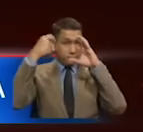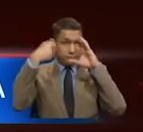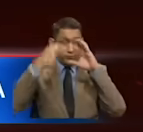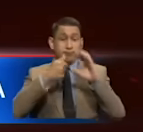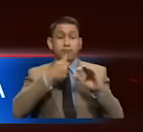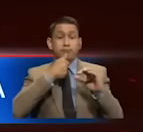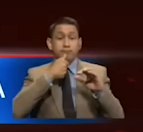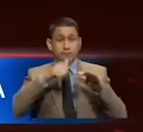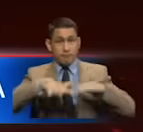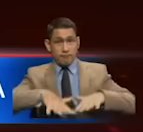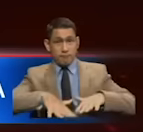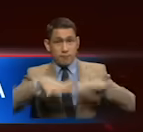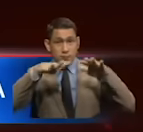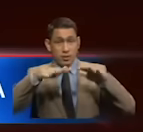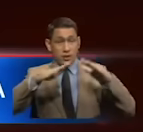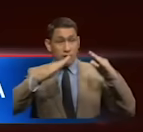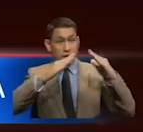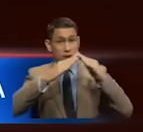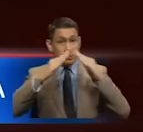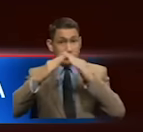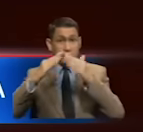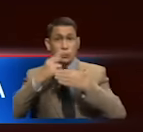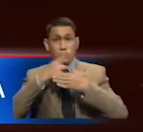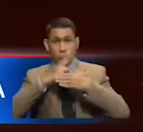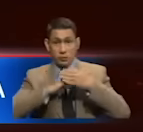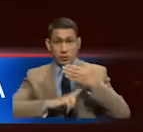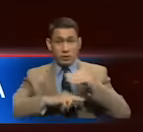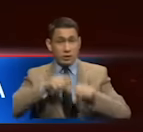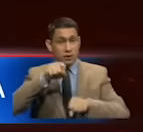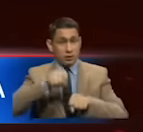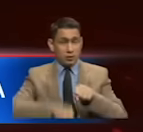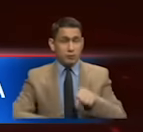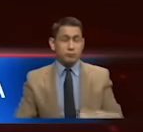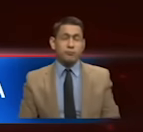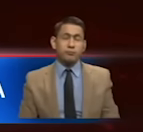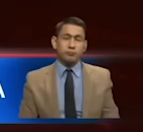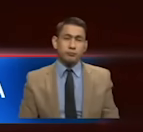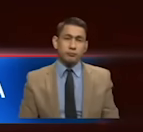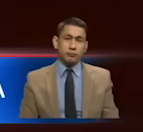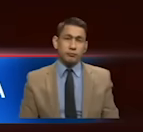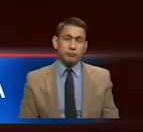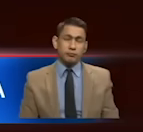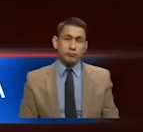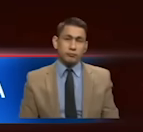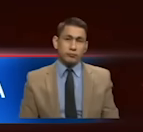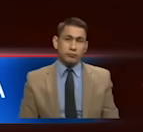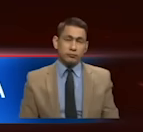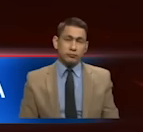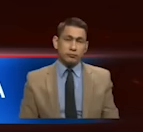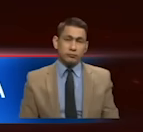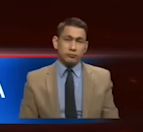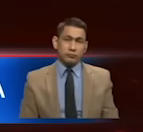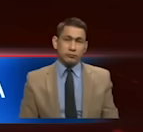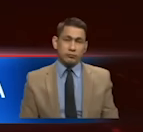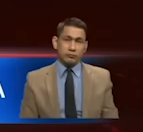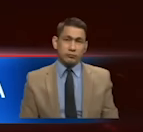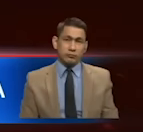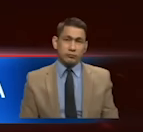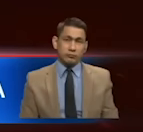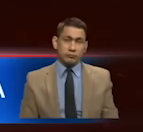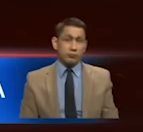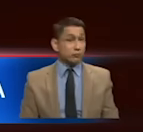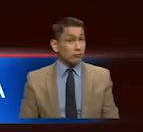del río, mostrando varias casas de caña y madera al borde del colapso. empezaba a desbordar el